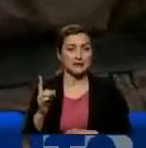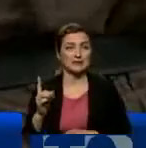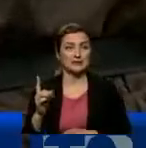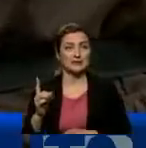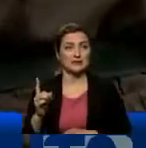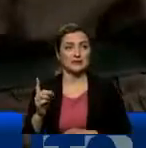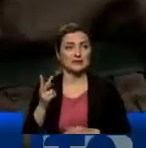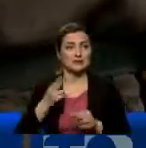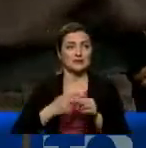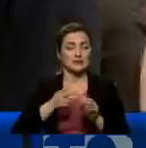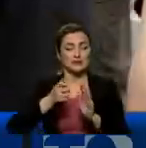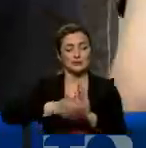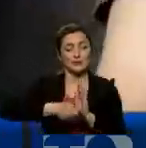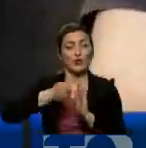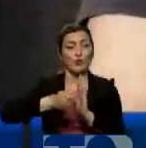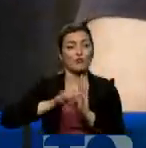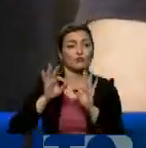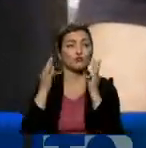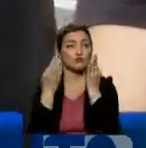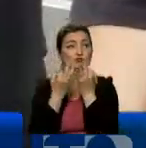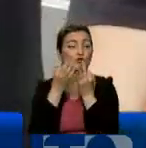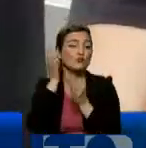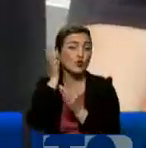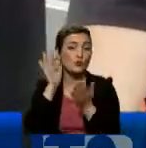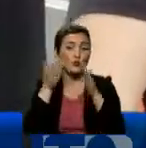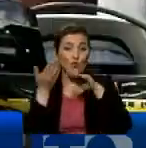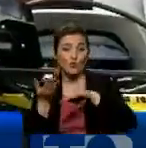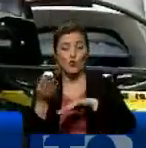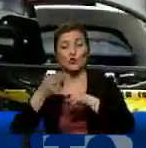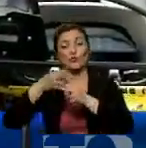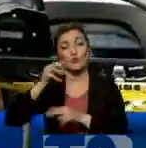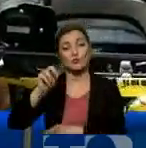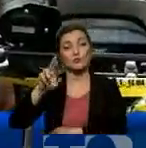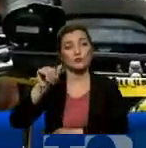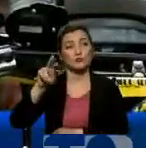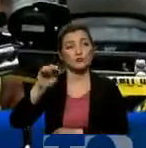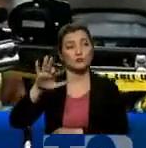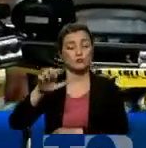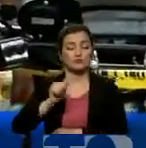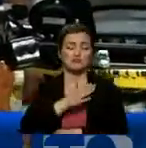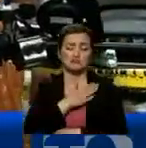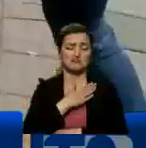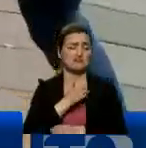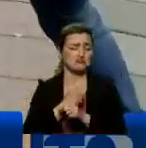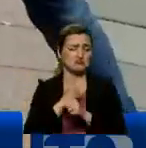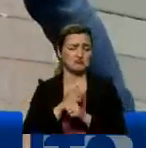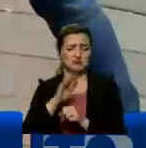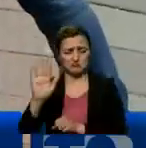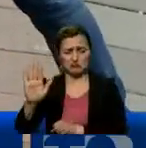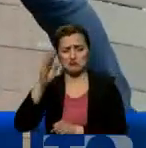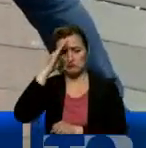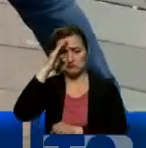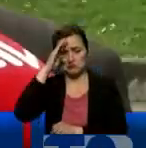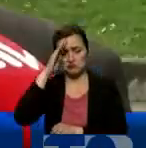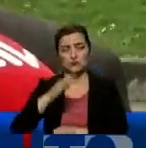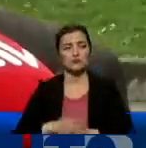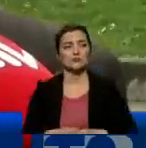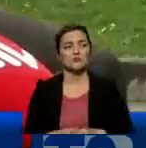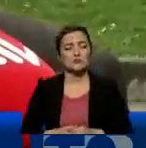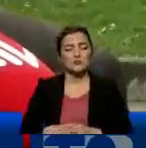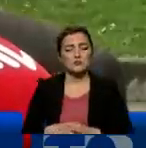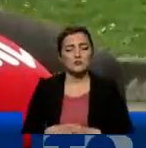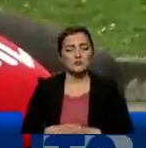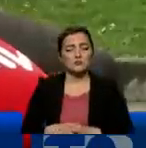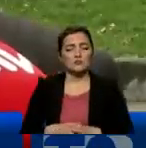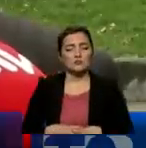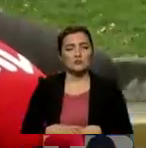también asistieron los abogados de los familiares de Marianita, quienes confían en el trabajo que realizan las autoridades.